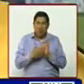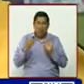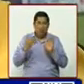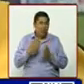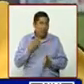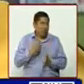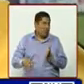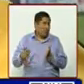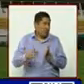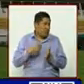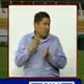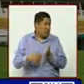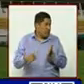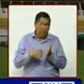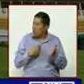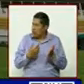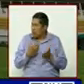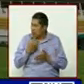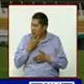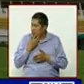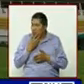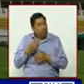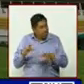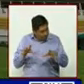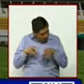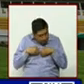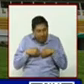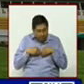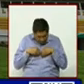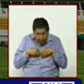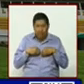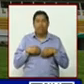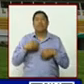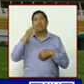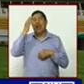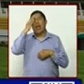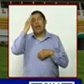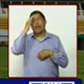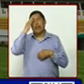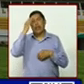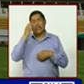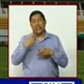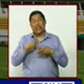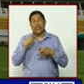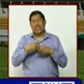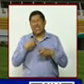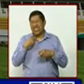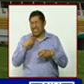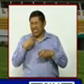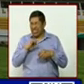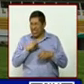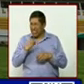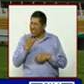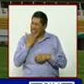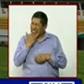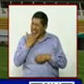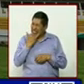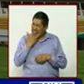tantas críticas y cosas que pasan, yo sabía que me estaba jugando mi carrera, ¿sabes? Yo sabía que si me